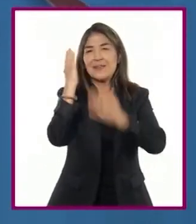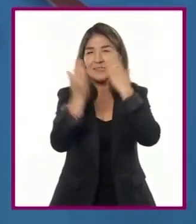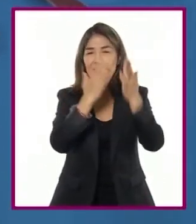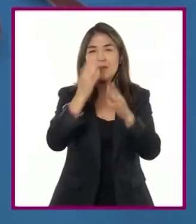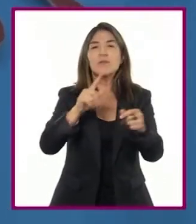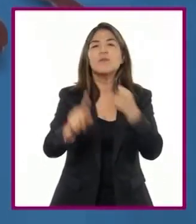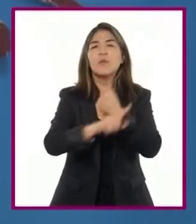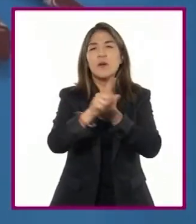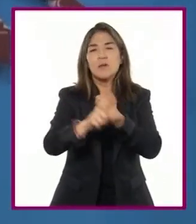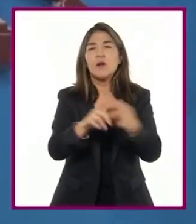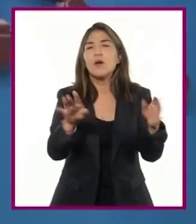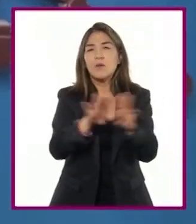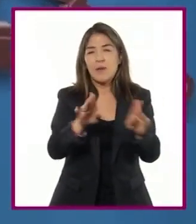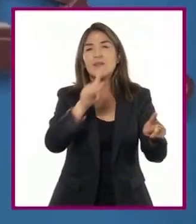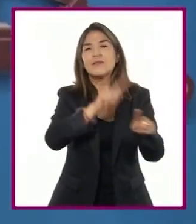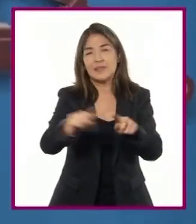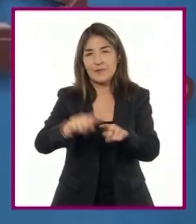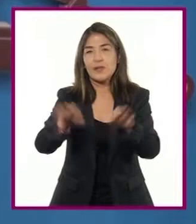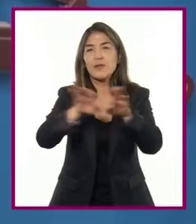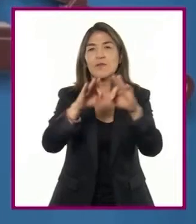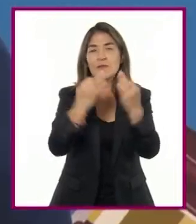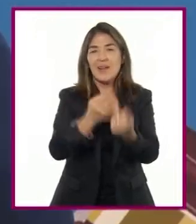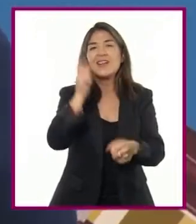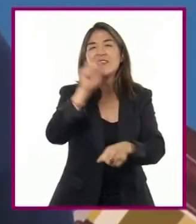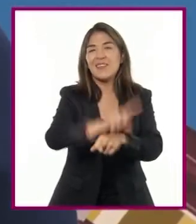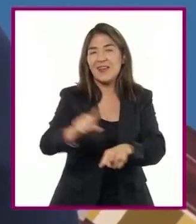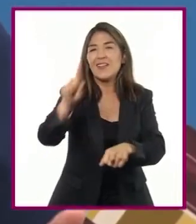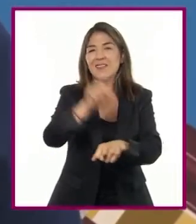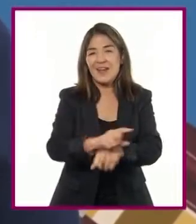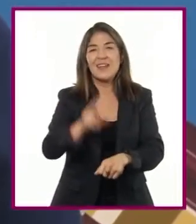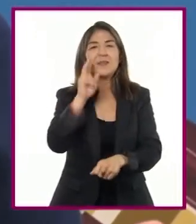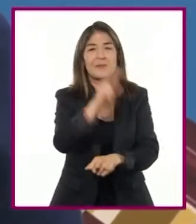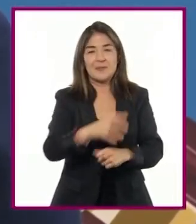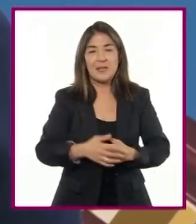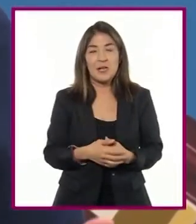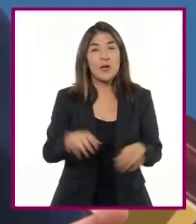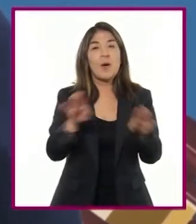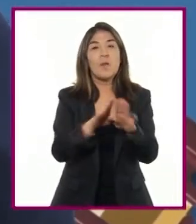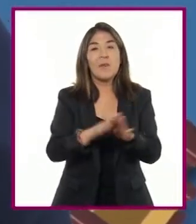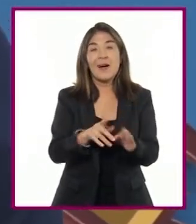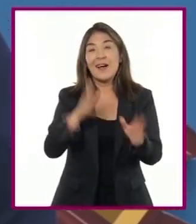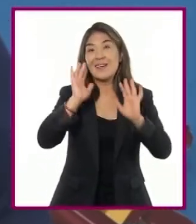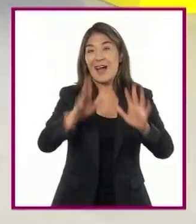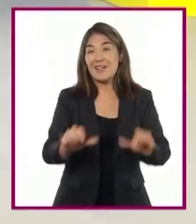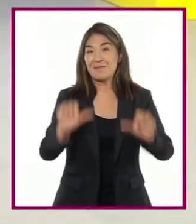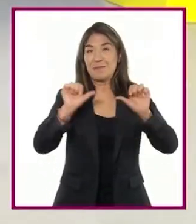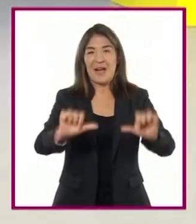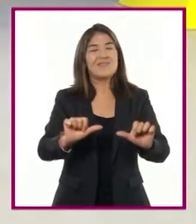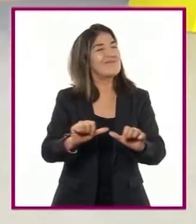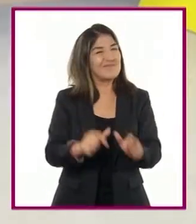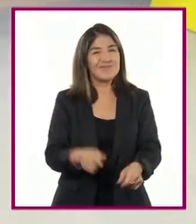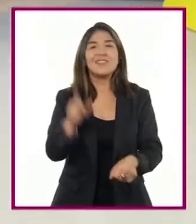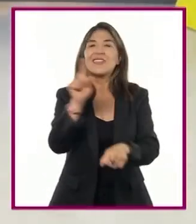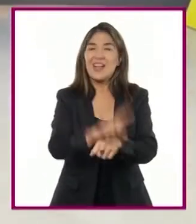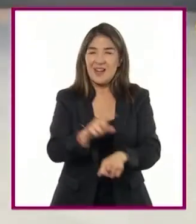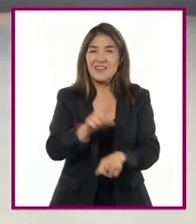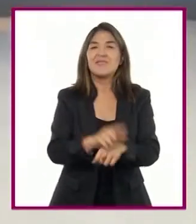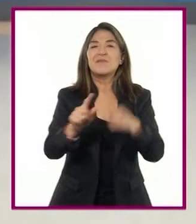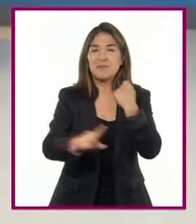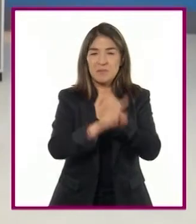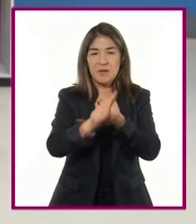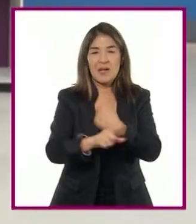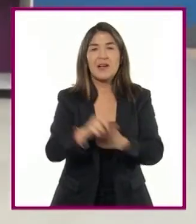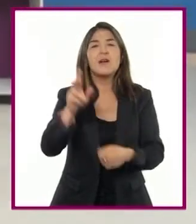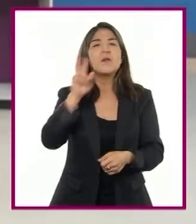se presentan de diferentes maneras en nuestro día a día, y para nada estamos exentos de ellos. En ocasiones,